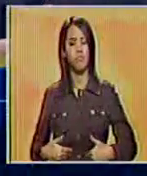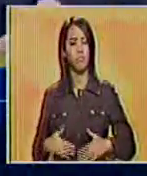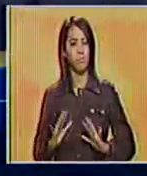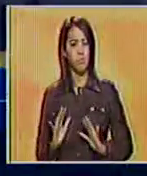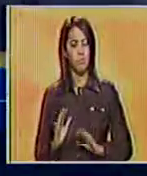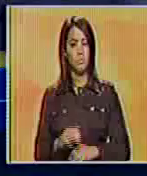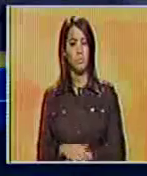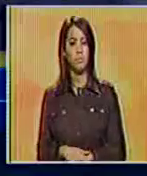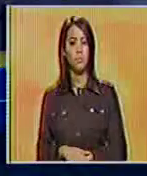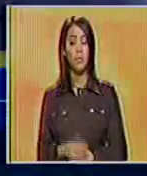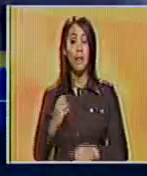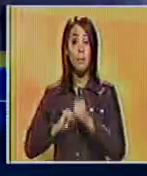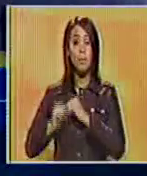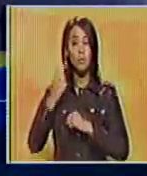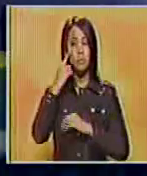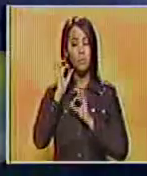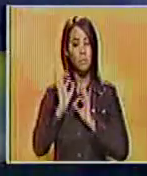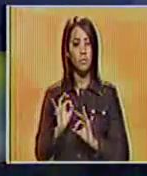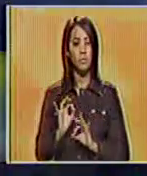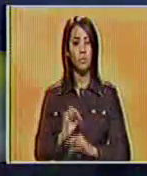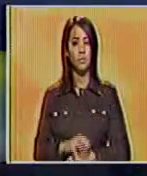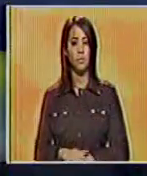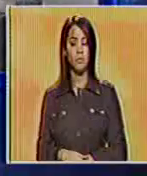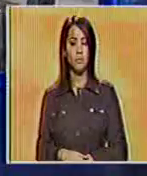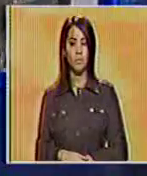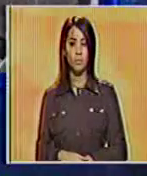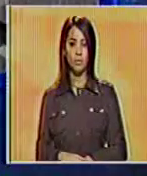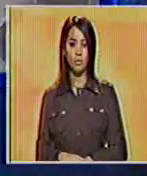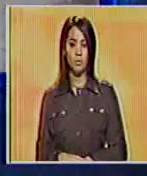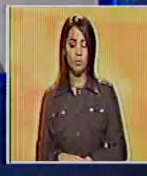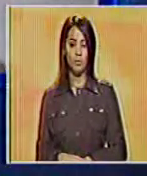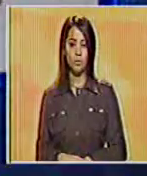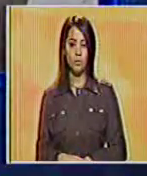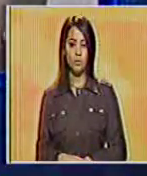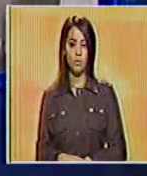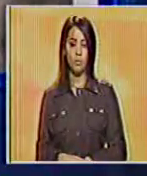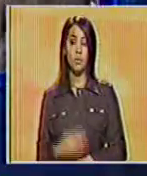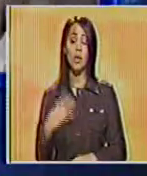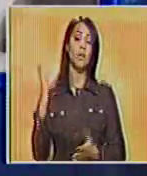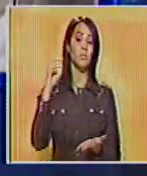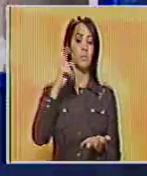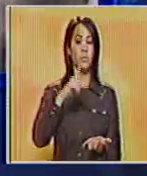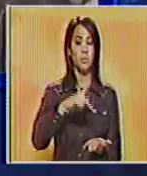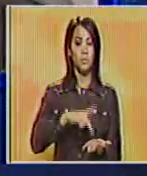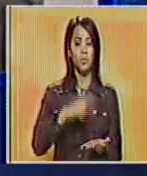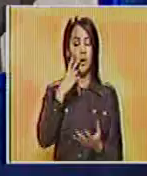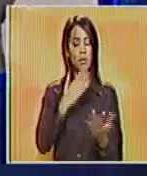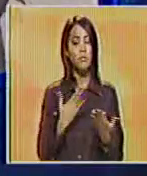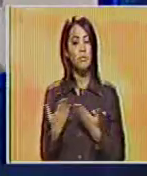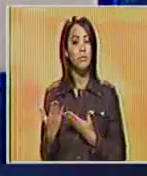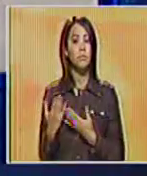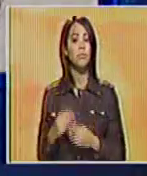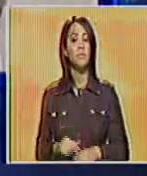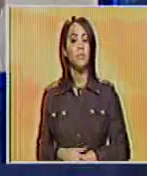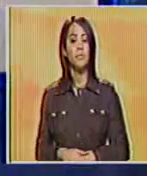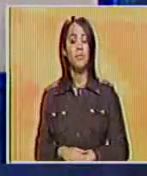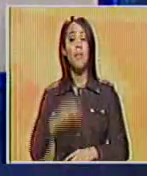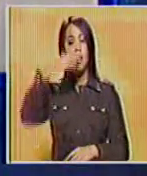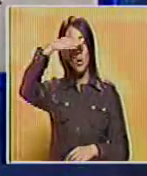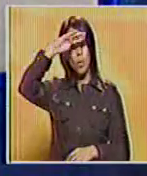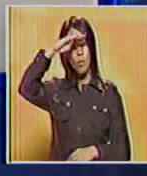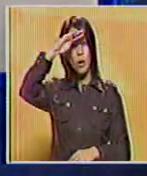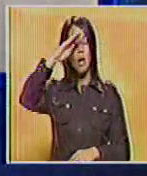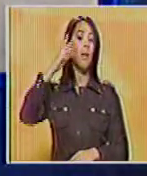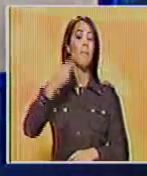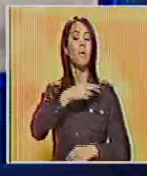alimento de sencillo estamos en ofensivas y éstas tienen parte de su ofensiva a su llegada a riaza fue recibido en el aeropuerto de la capital cubana por el